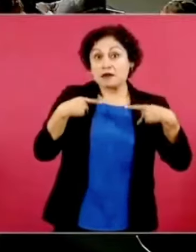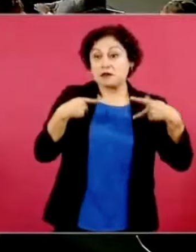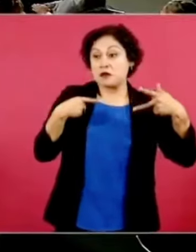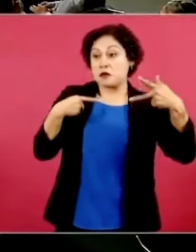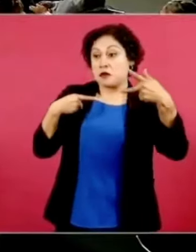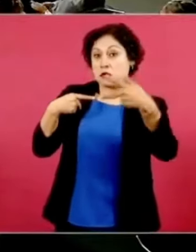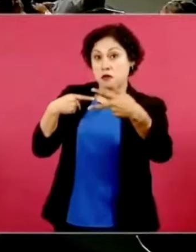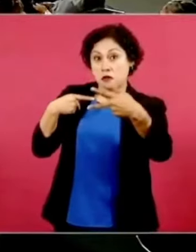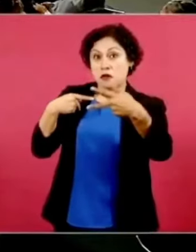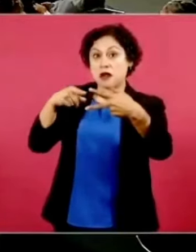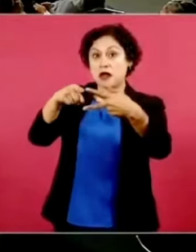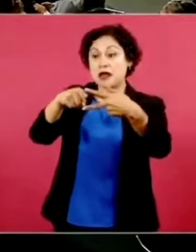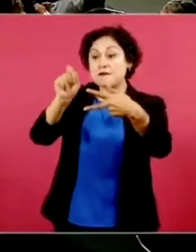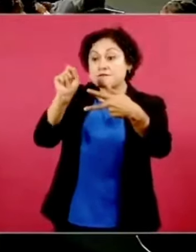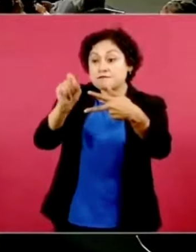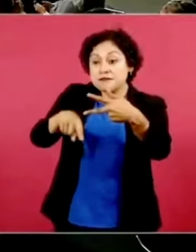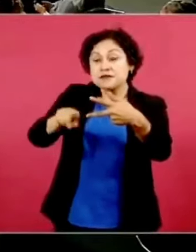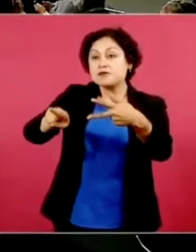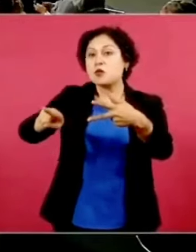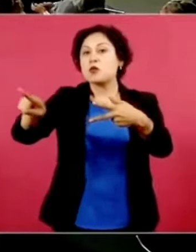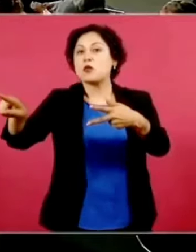recibiendo dinero.